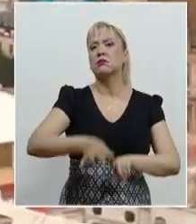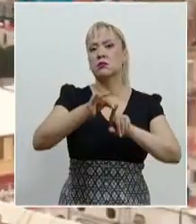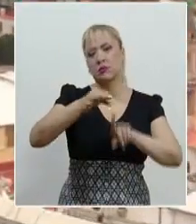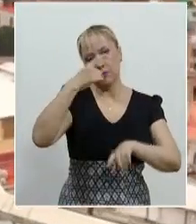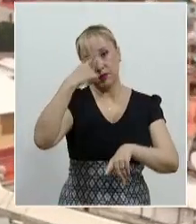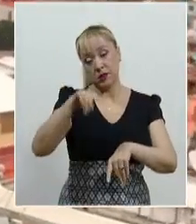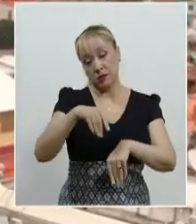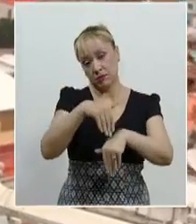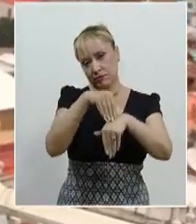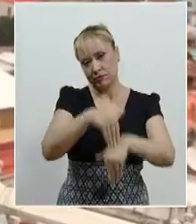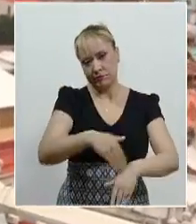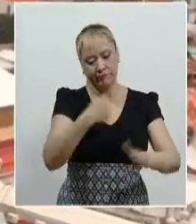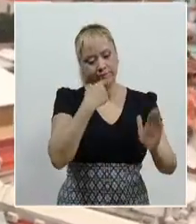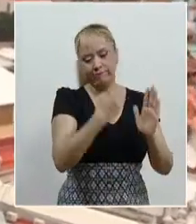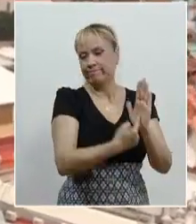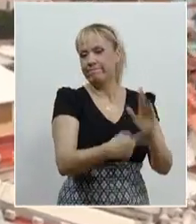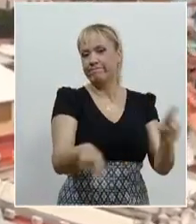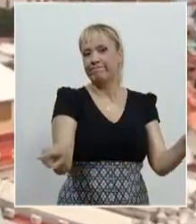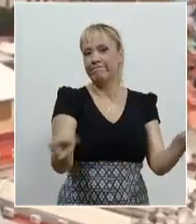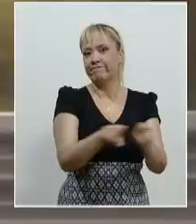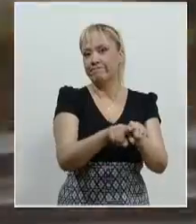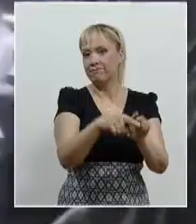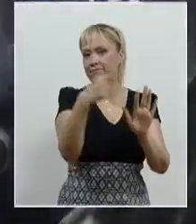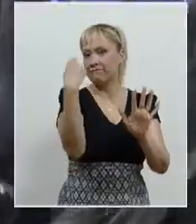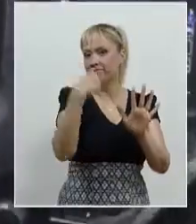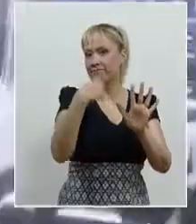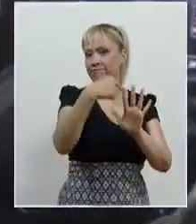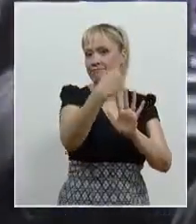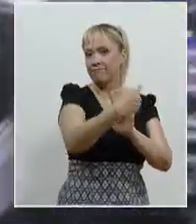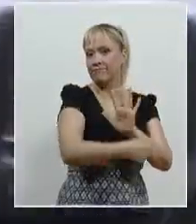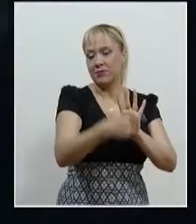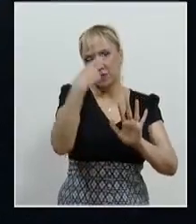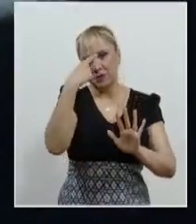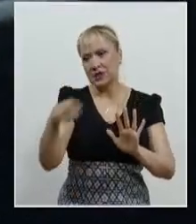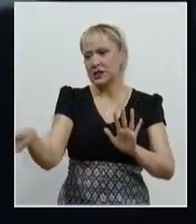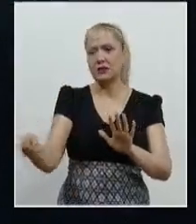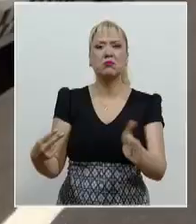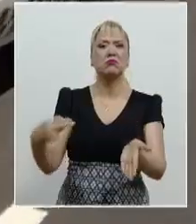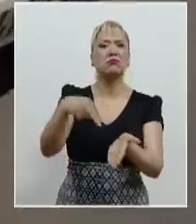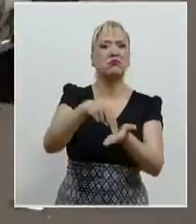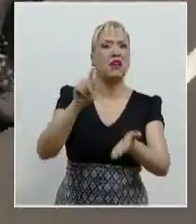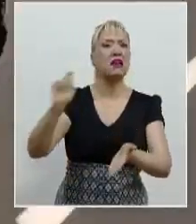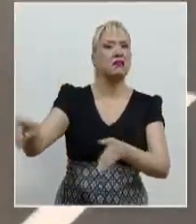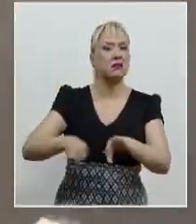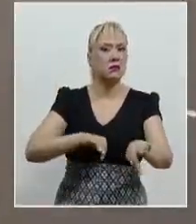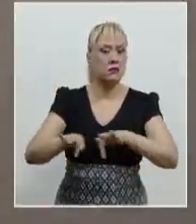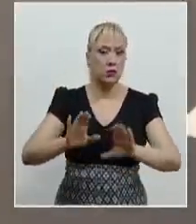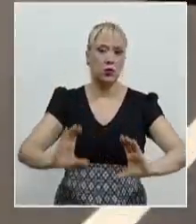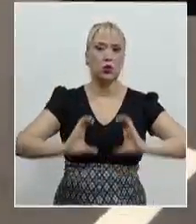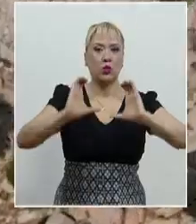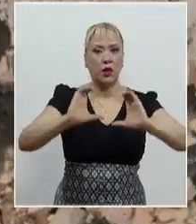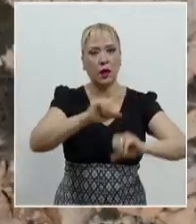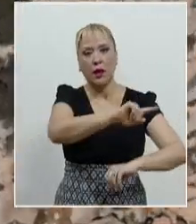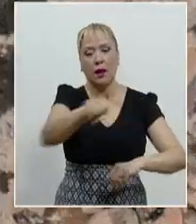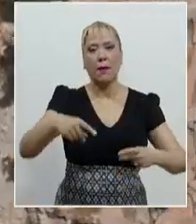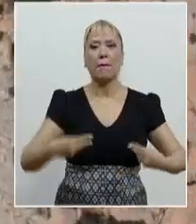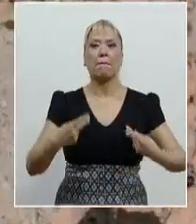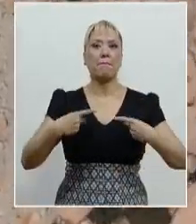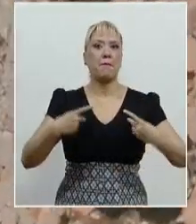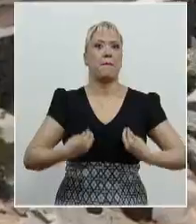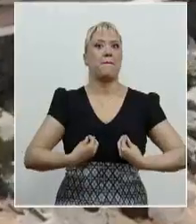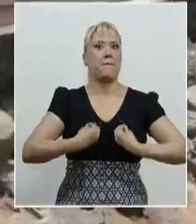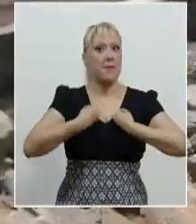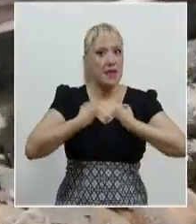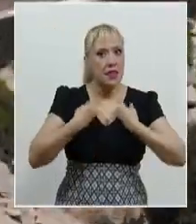las acciones encomendadas y con ello salvaguardar los derechos de las personas como la vida, la integridad y